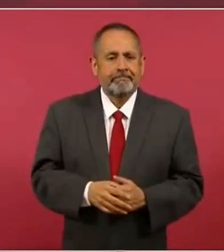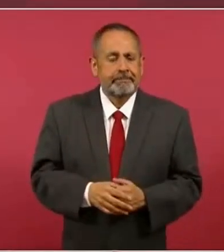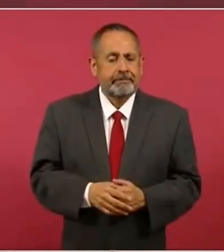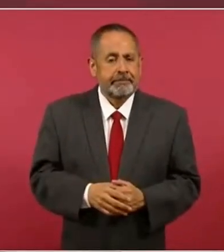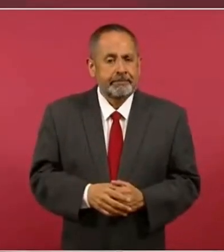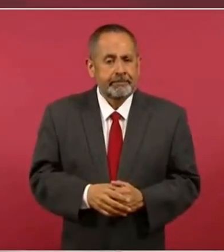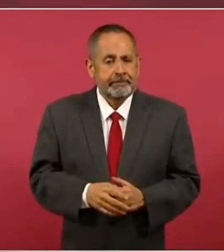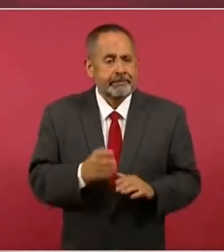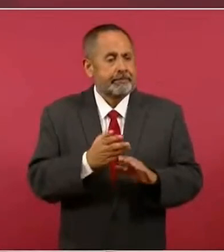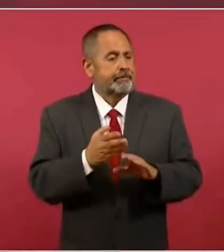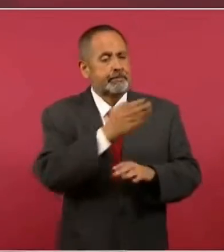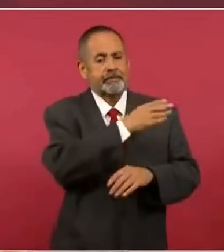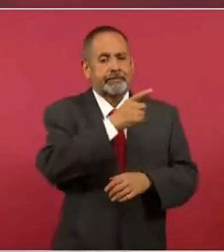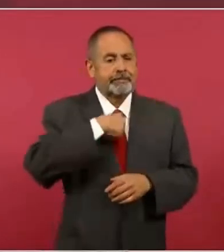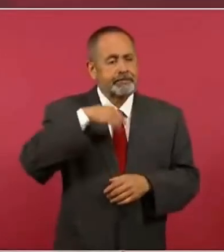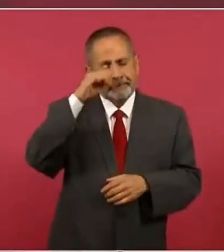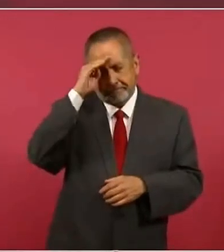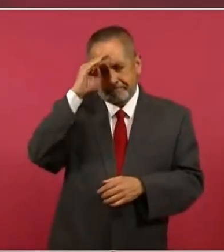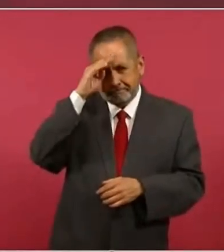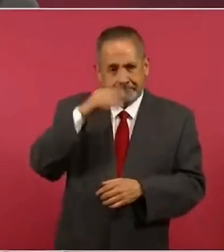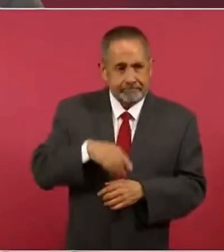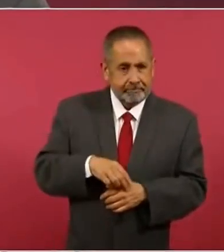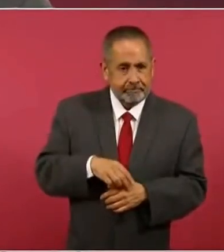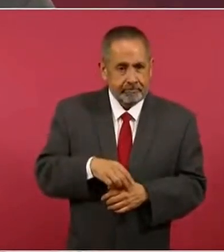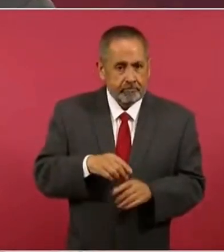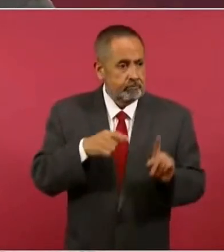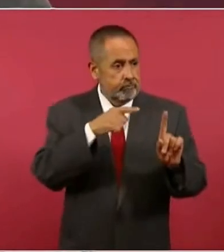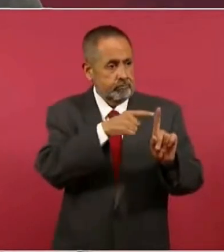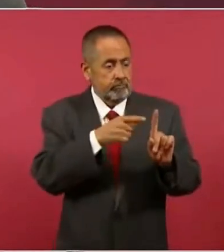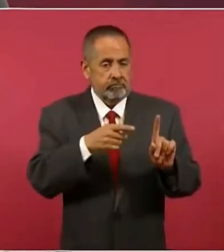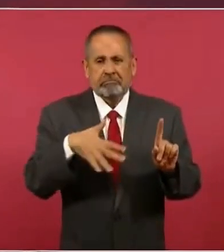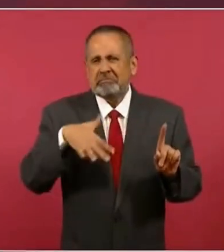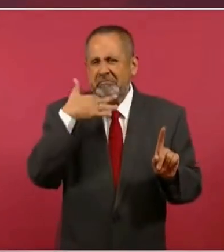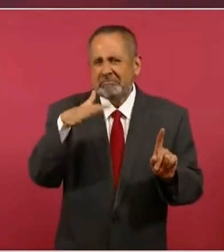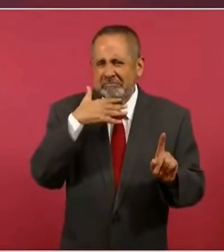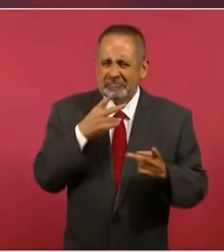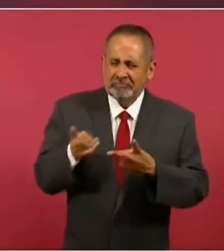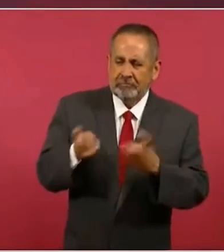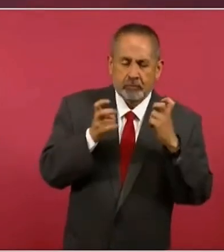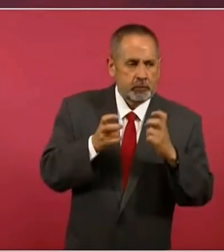se pensaba que el corrupto era audaz